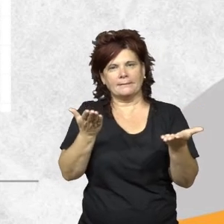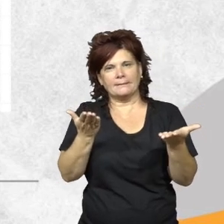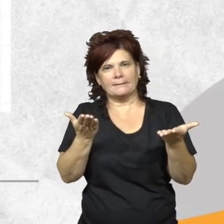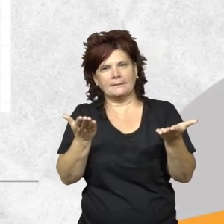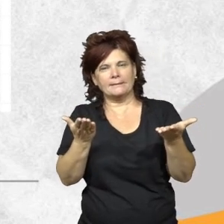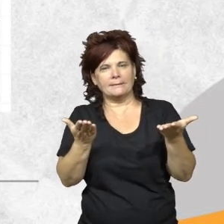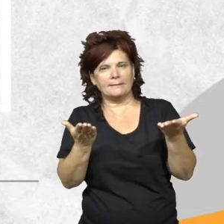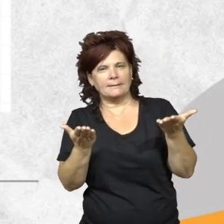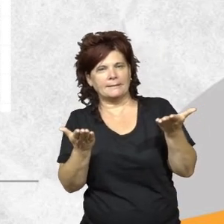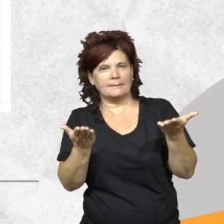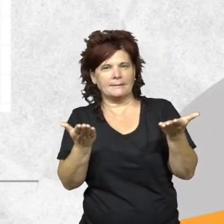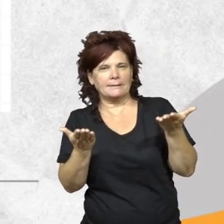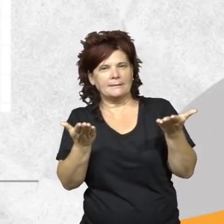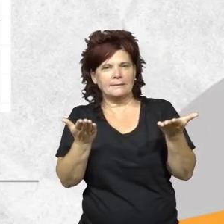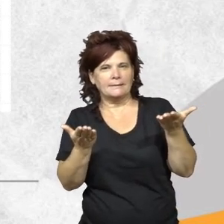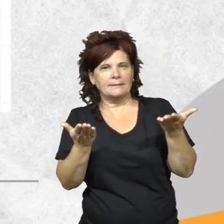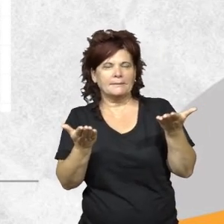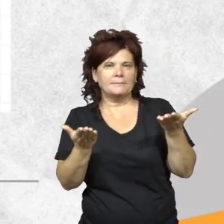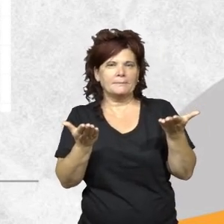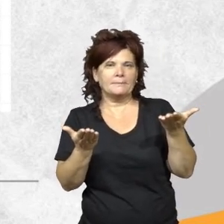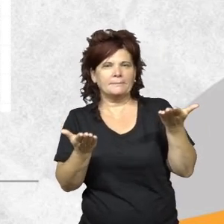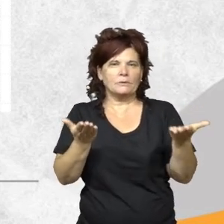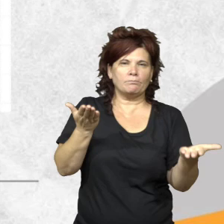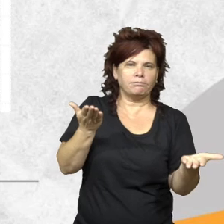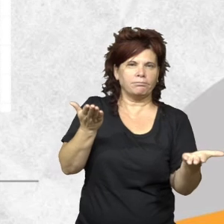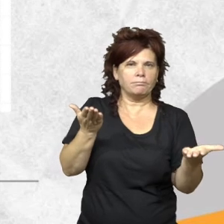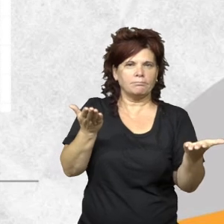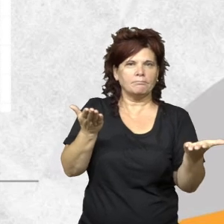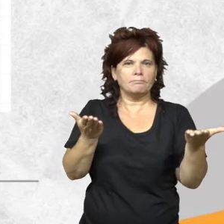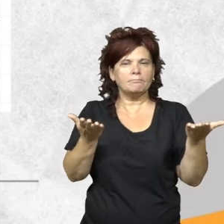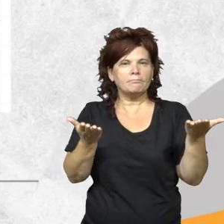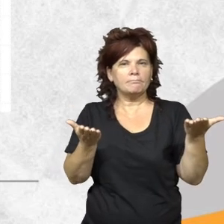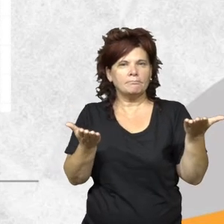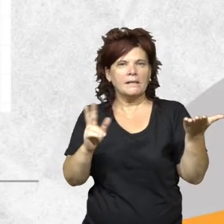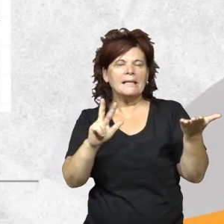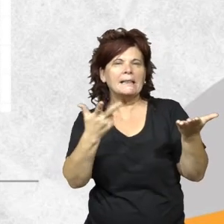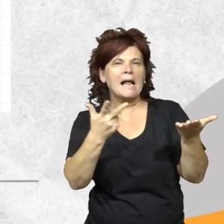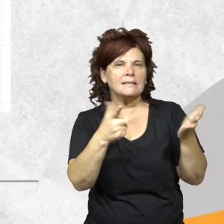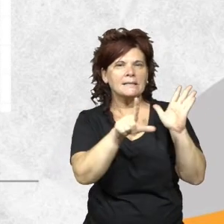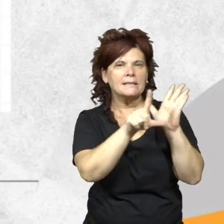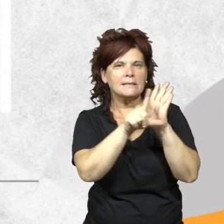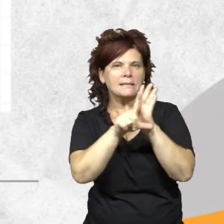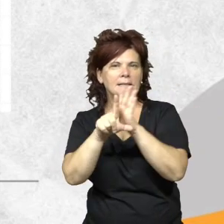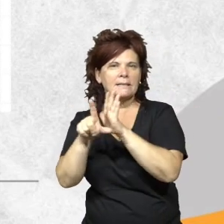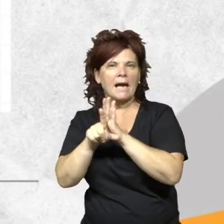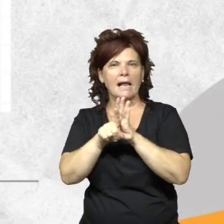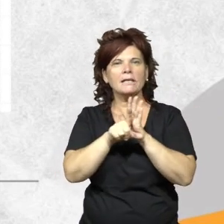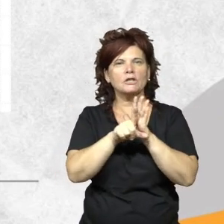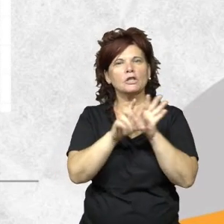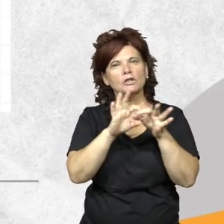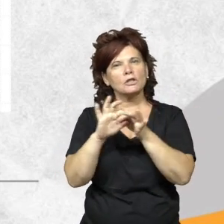hacia el lado de los derechos de incidencia colectiva, especialmente tres derechos que tienen rango de